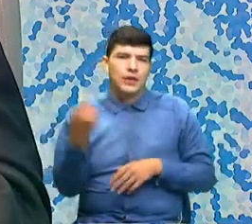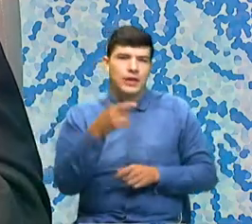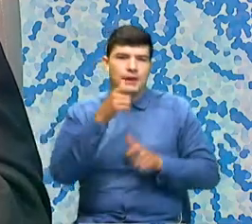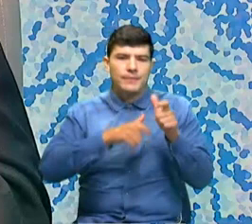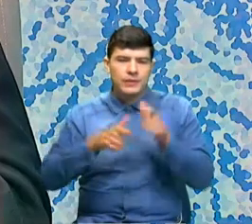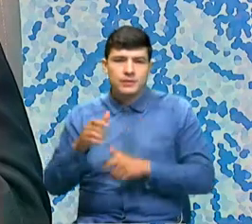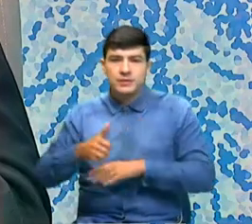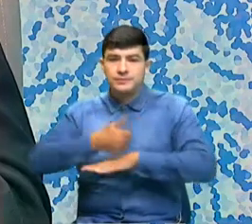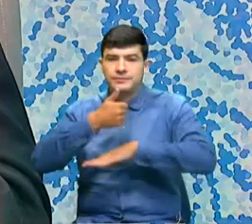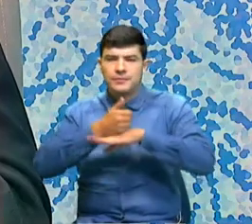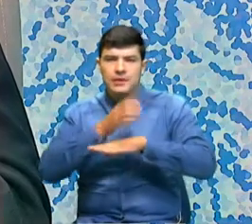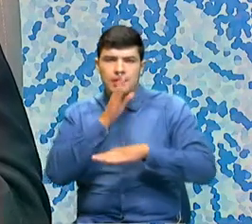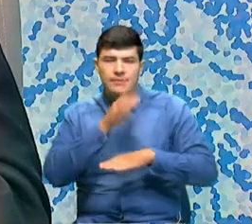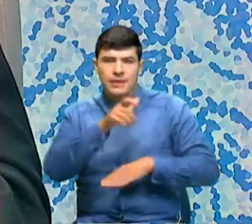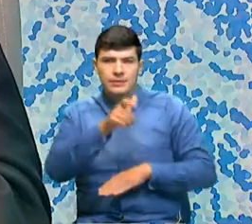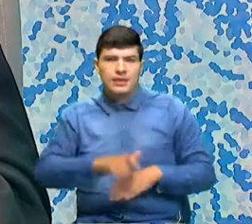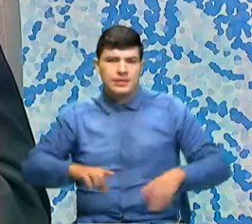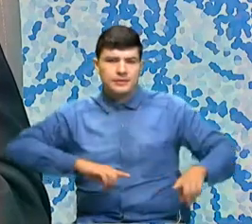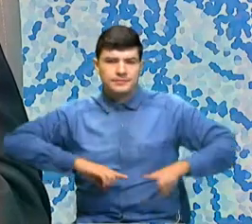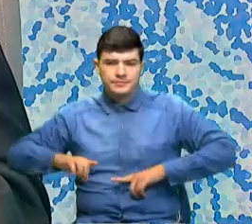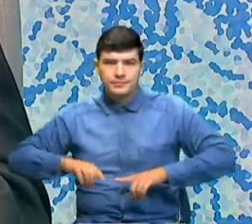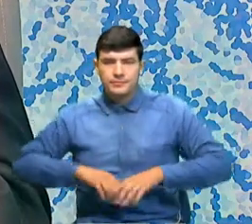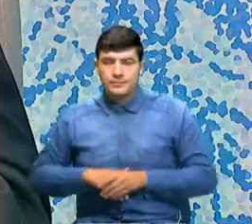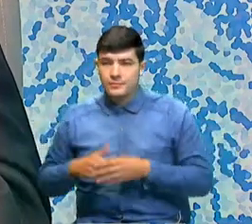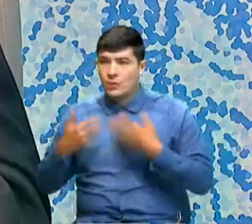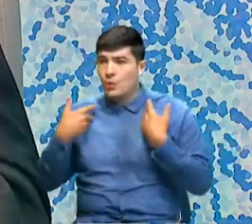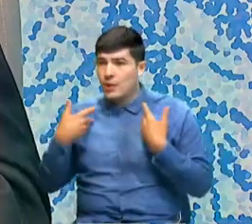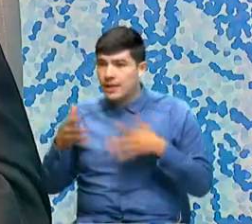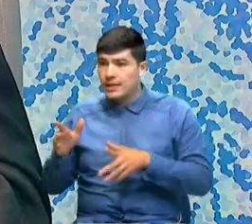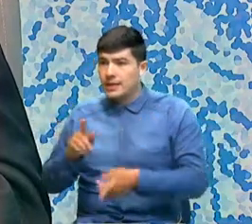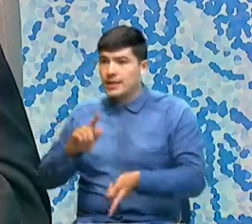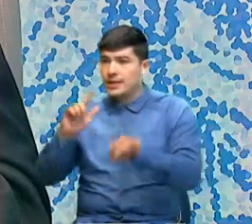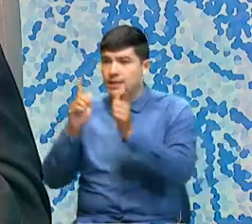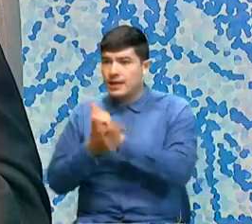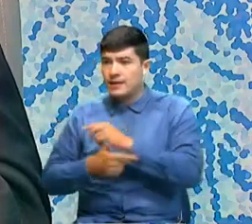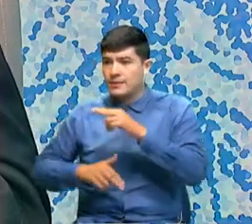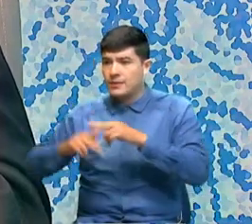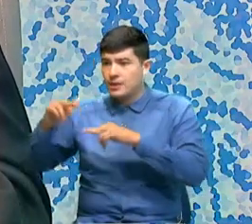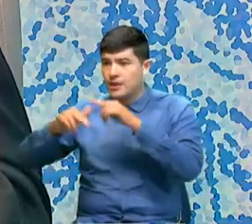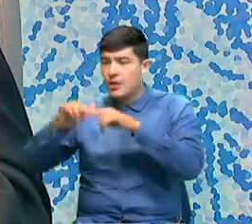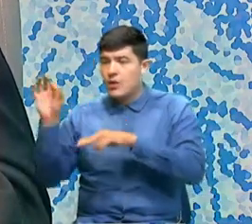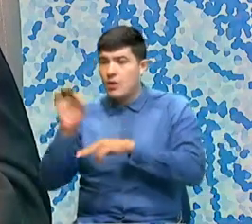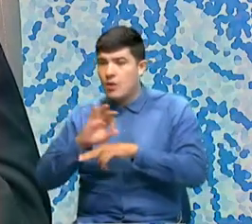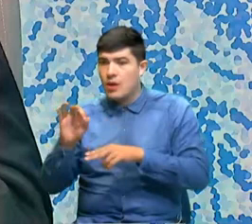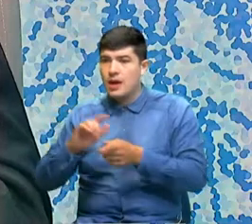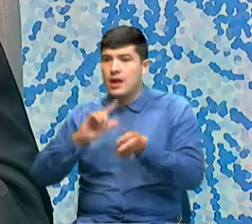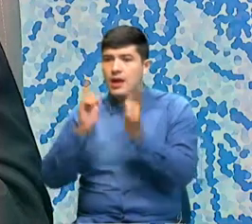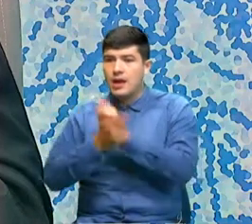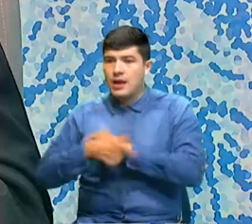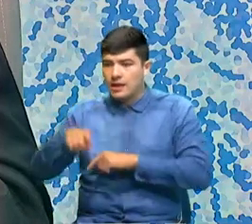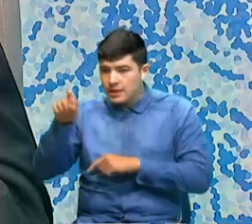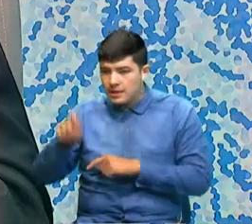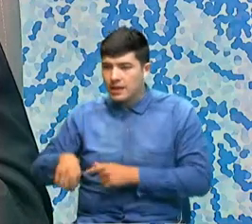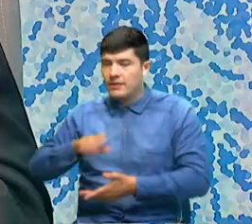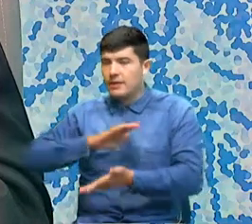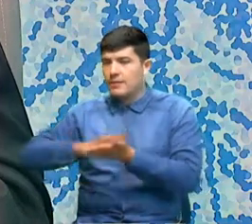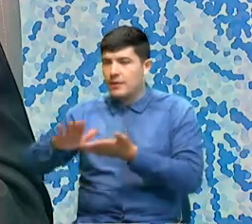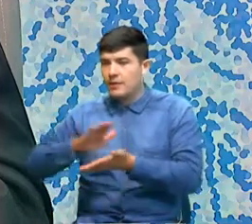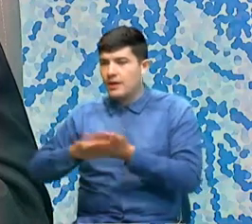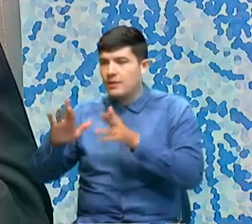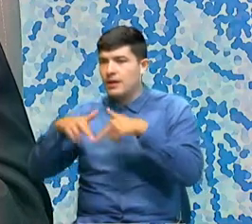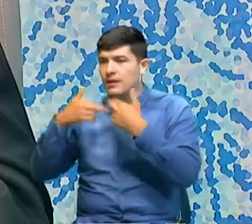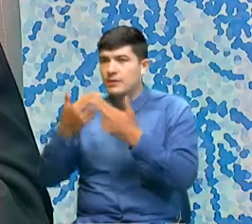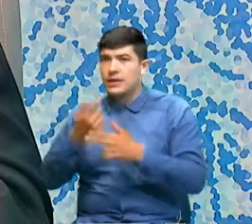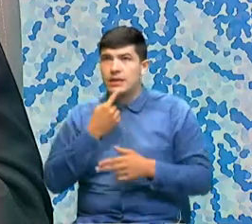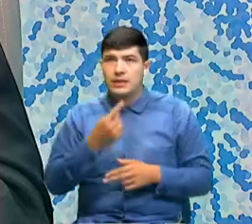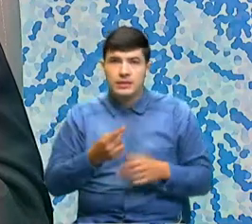en cabeza del administrador. Ajá. Cualquier modificación de fachadas o adecuaciones tiene que ser aprobado por la asamblea. O sea, el